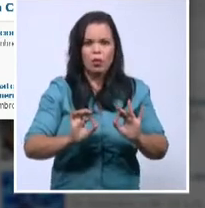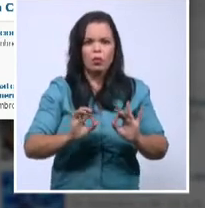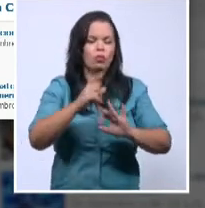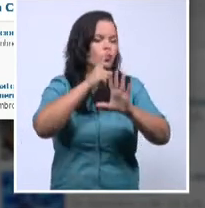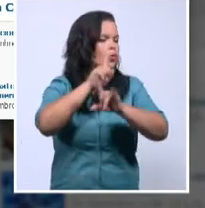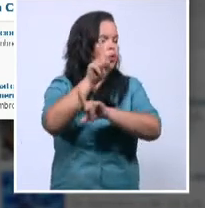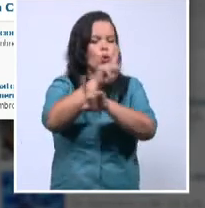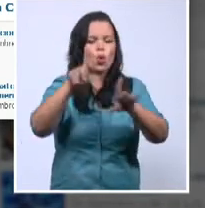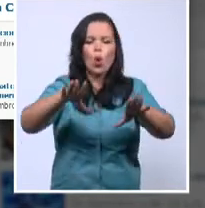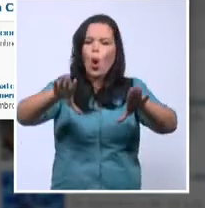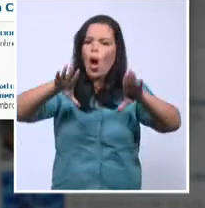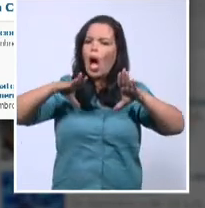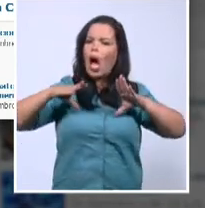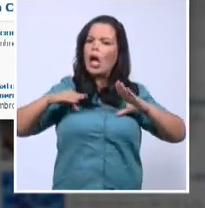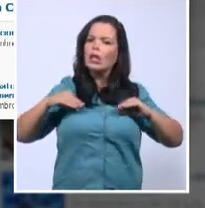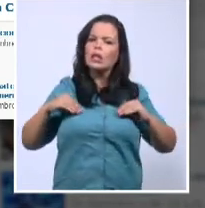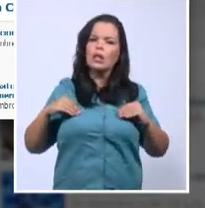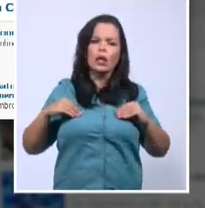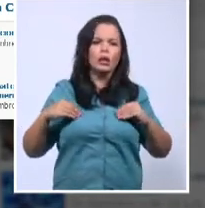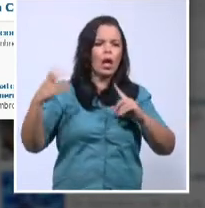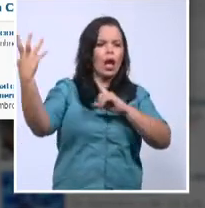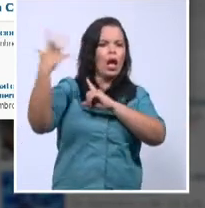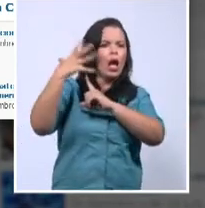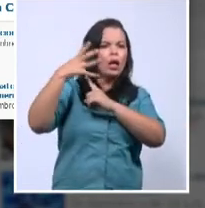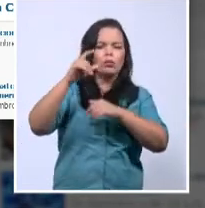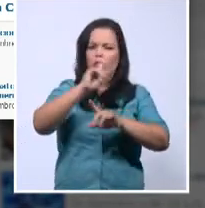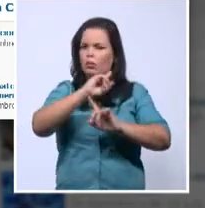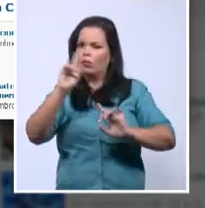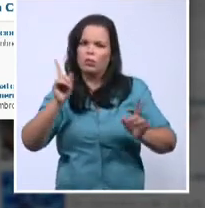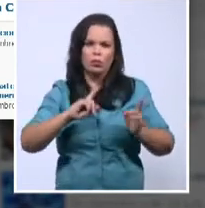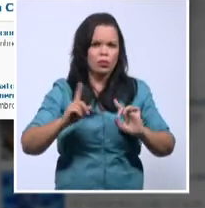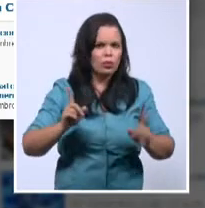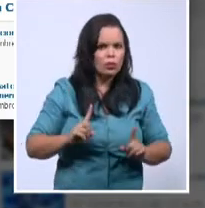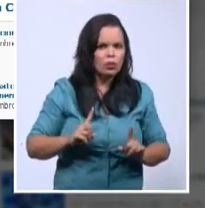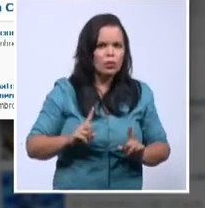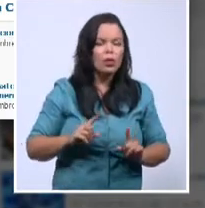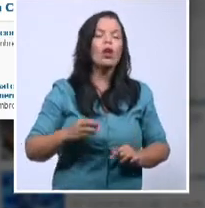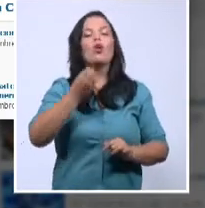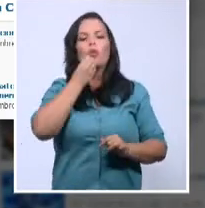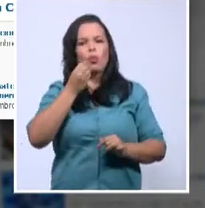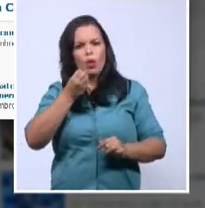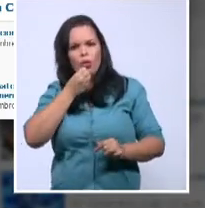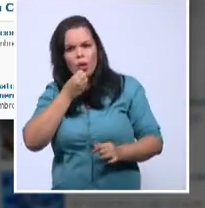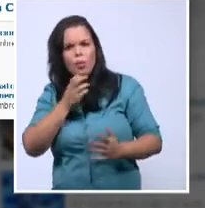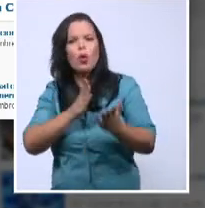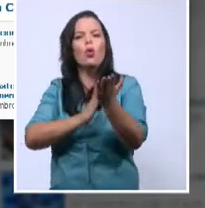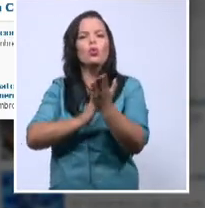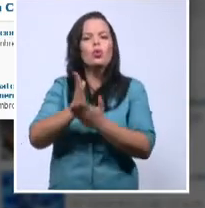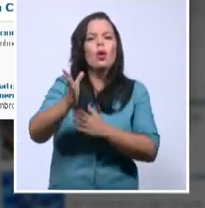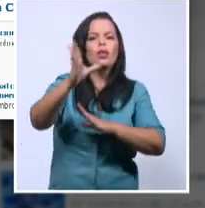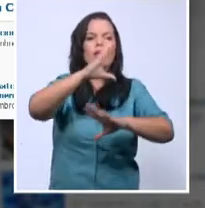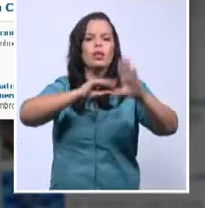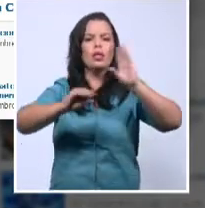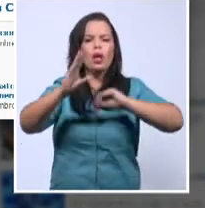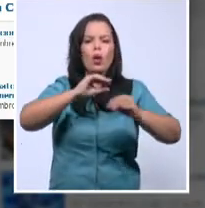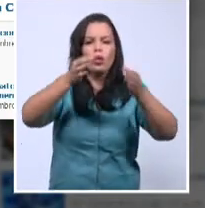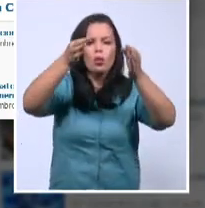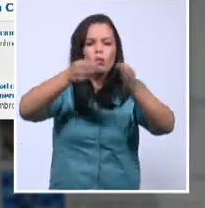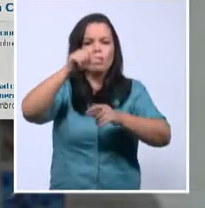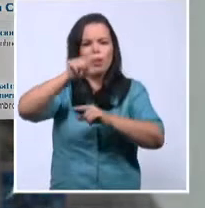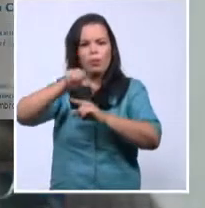chantaje, no vamos a aceptar condicionamientos, seguimos abiertos al diálogo con los que estaban allí y que desean efectivamente